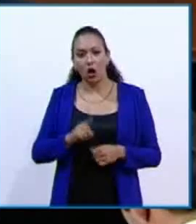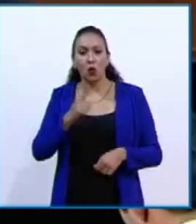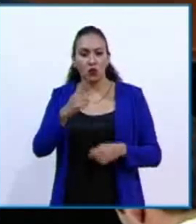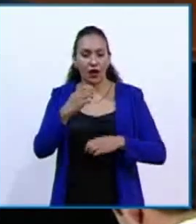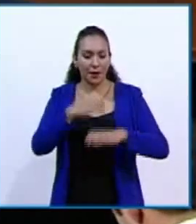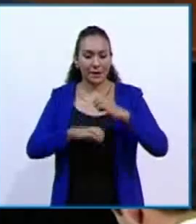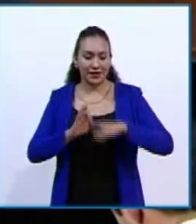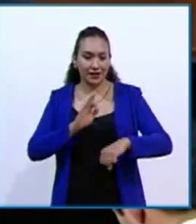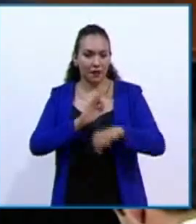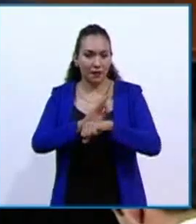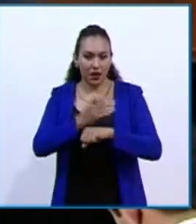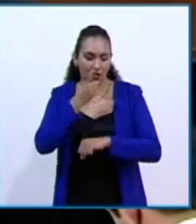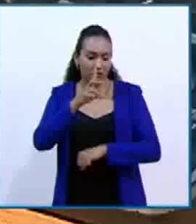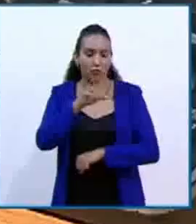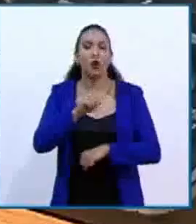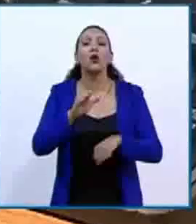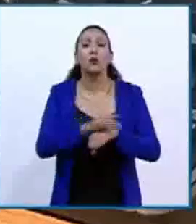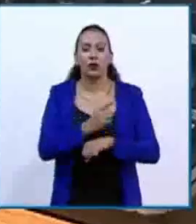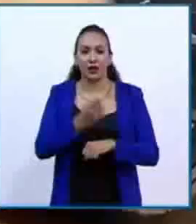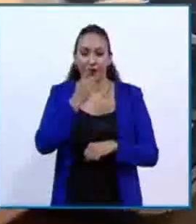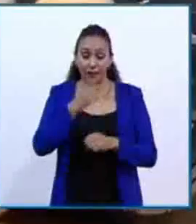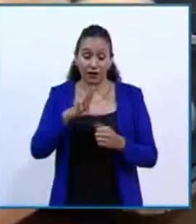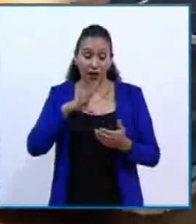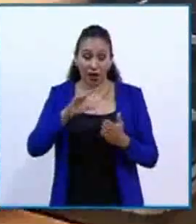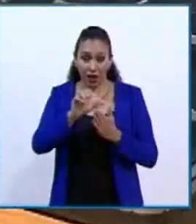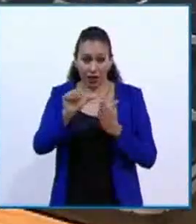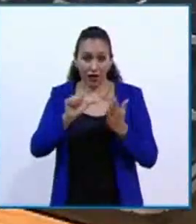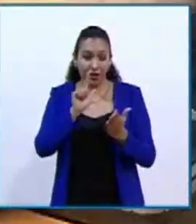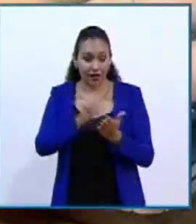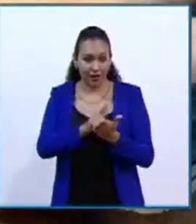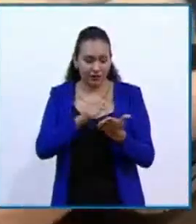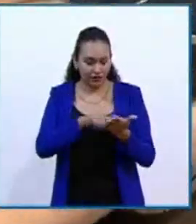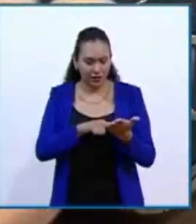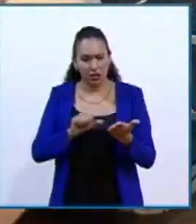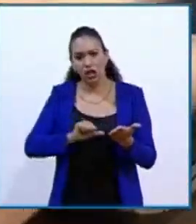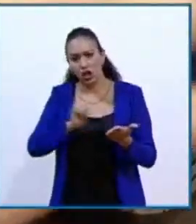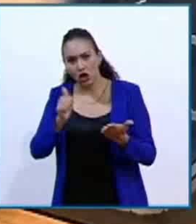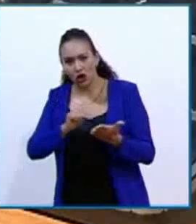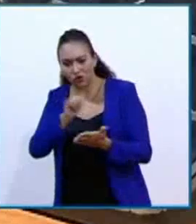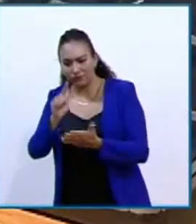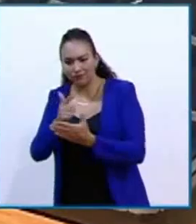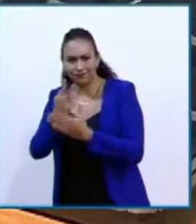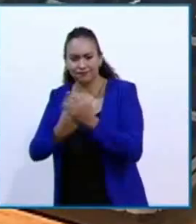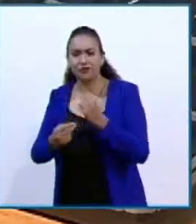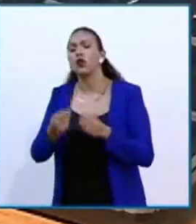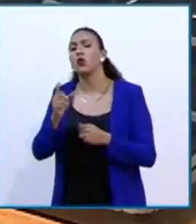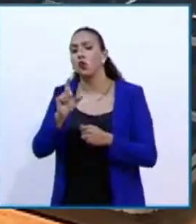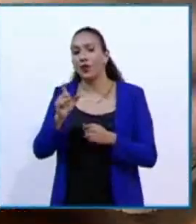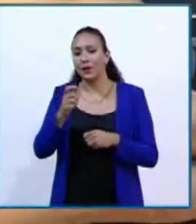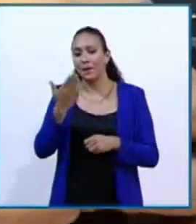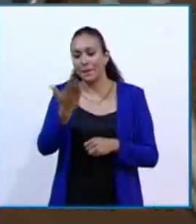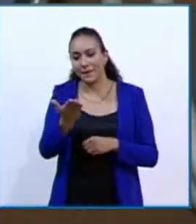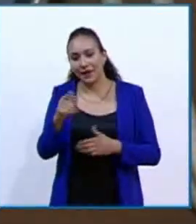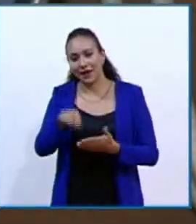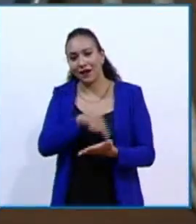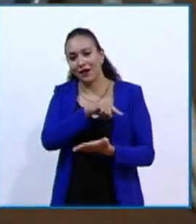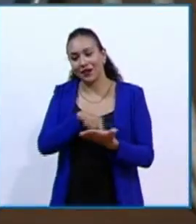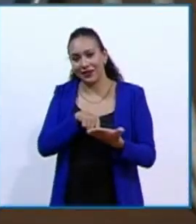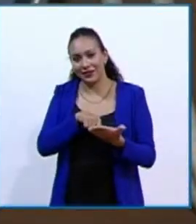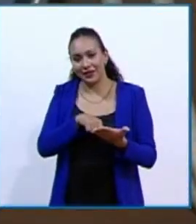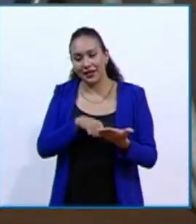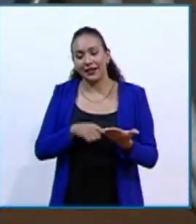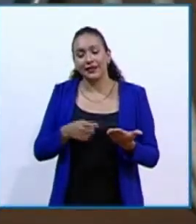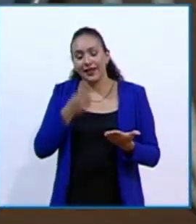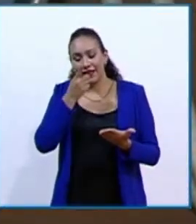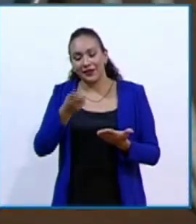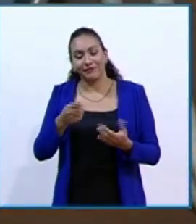que cuestionó la constitucionalidad de la norma, misma que se fusionó con otra, y al momento de solicitar la cancelación del RFC de esta